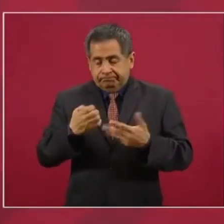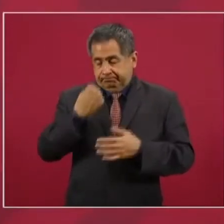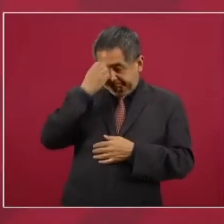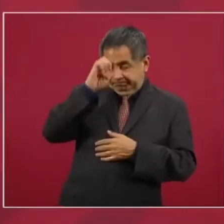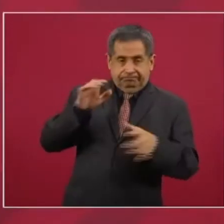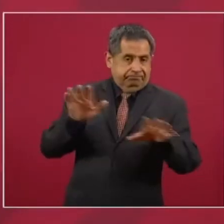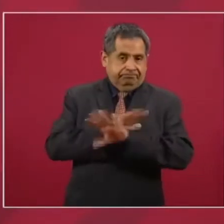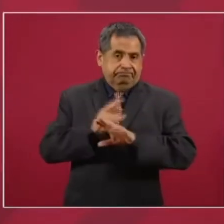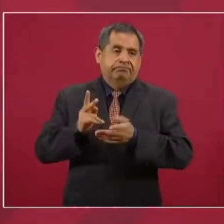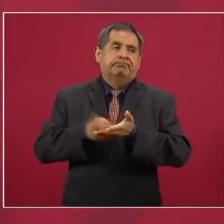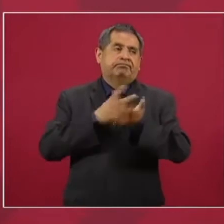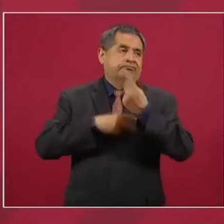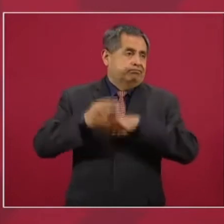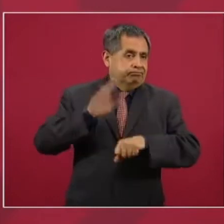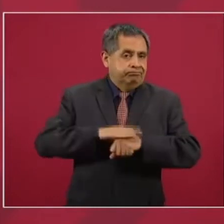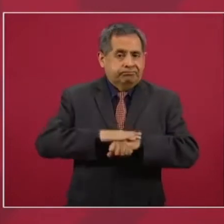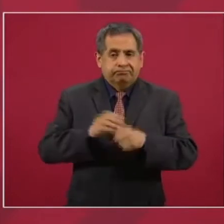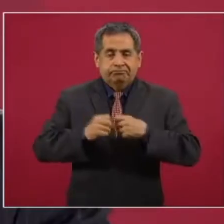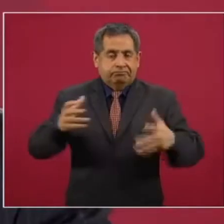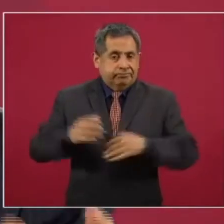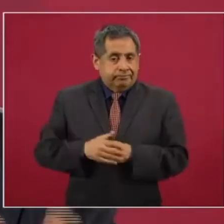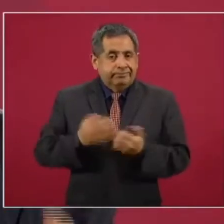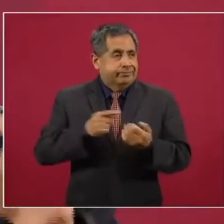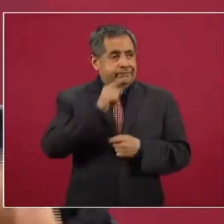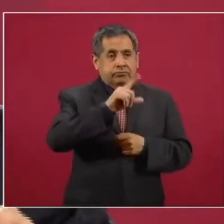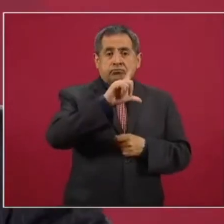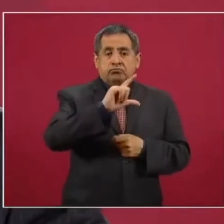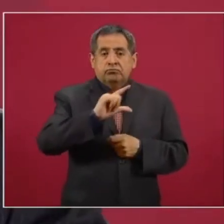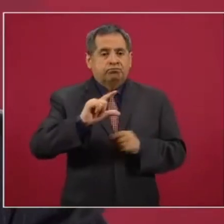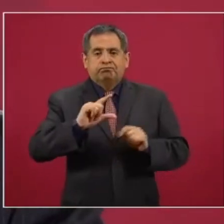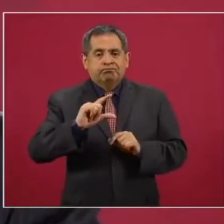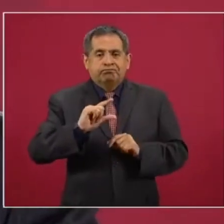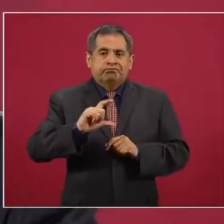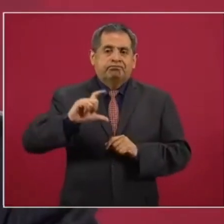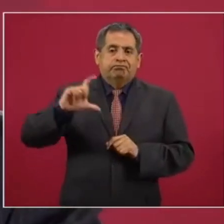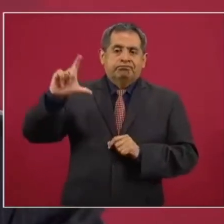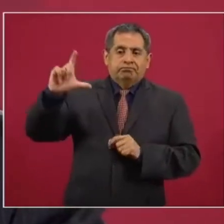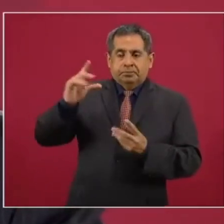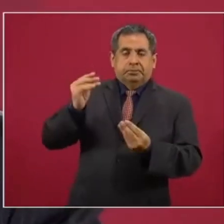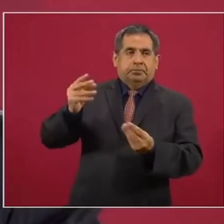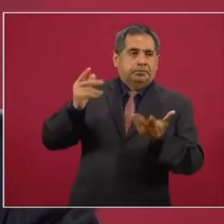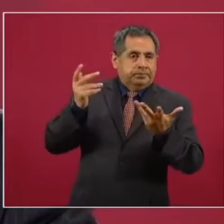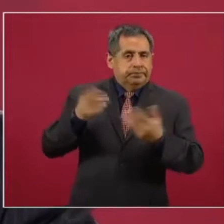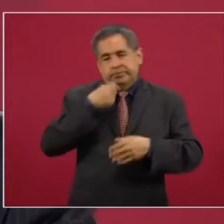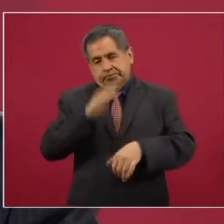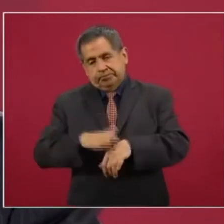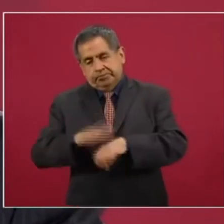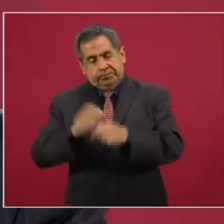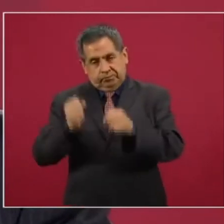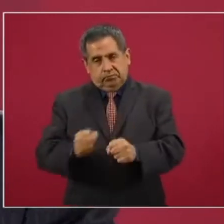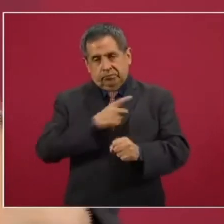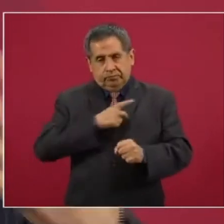epidemia, empezó a subir en vez de bajar, que extremen las medidas de seguridad